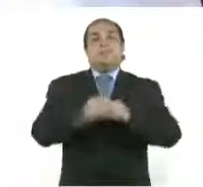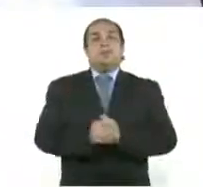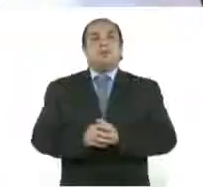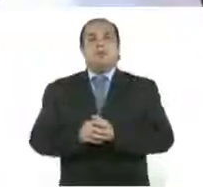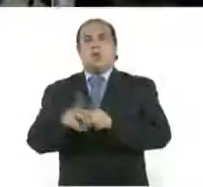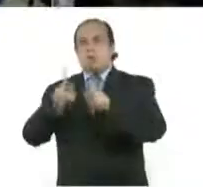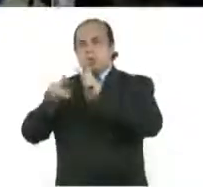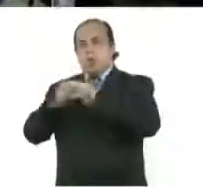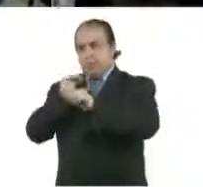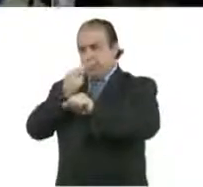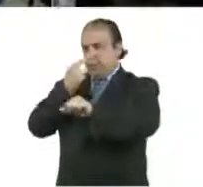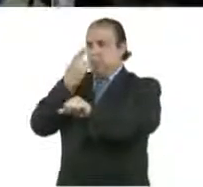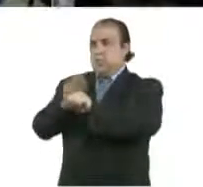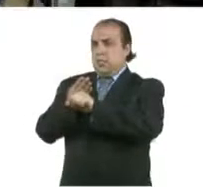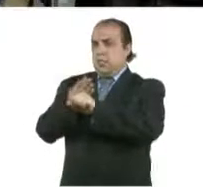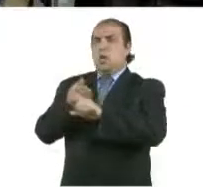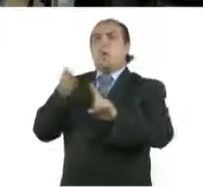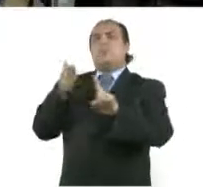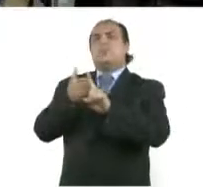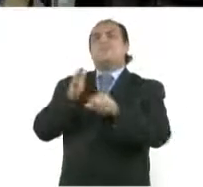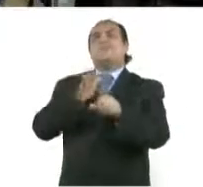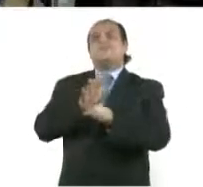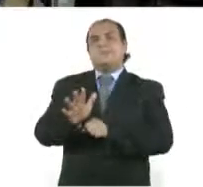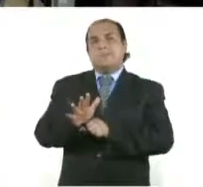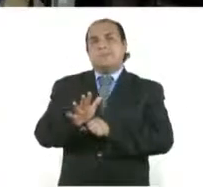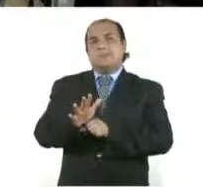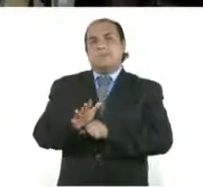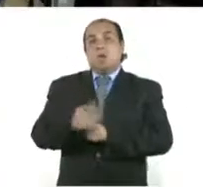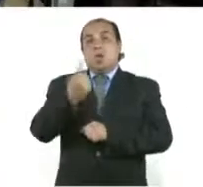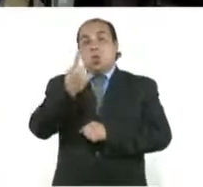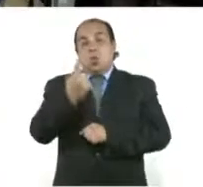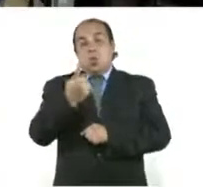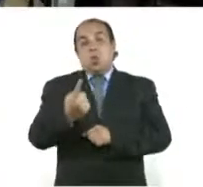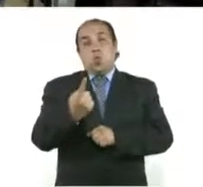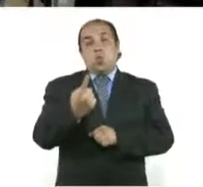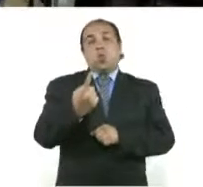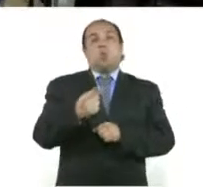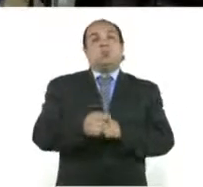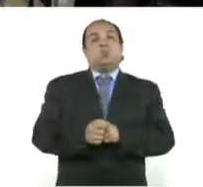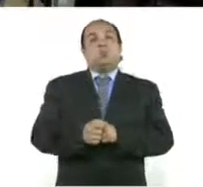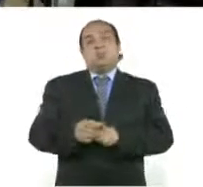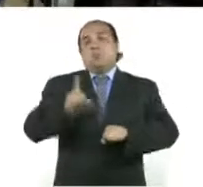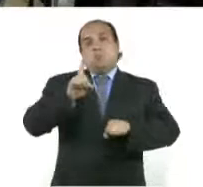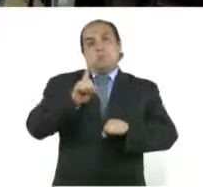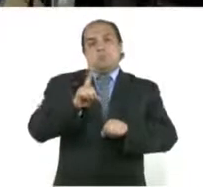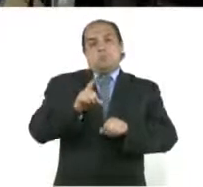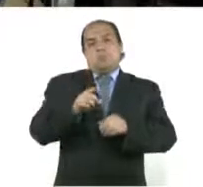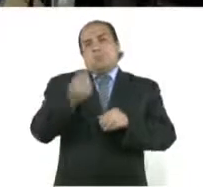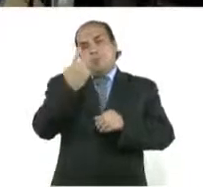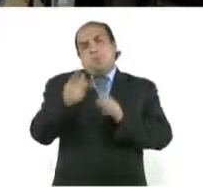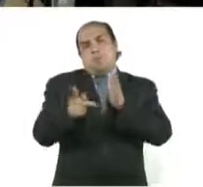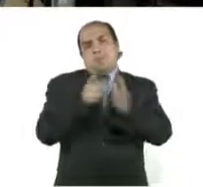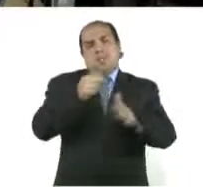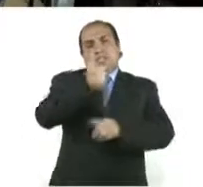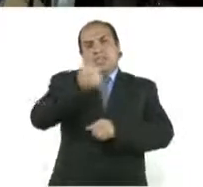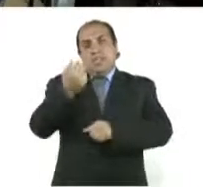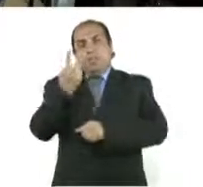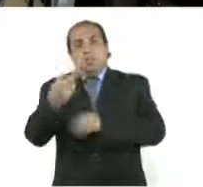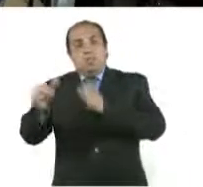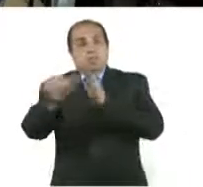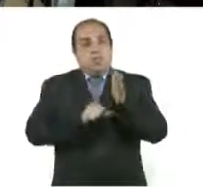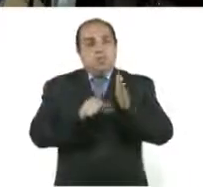con la secretaria, tenemos la intención de que sea una vez por bimestre. Entonces, conforme vayan cumpliendo los